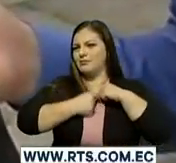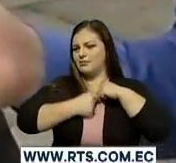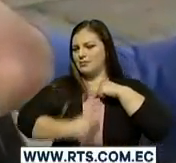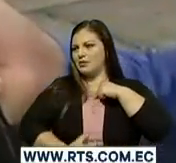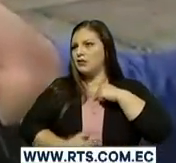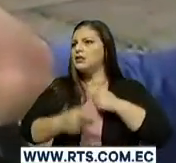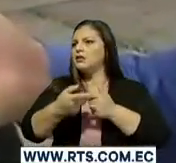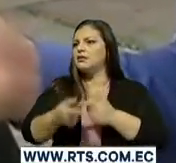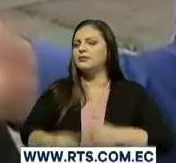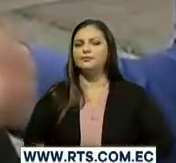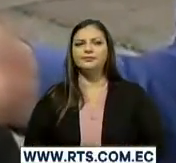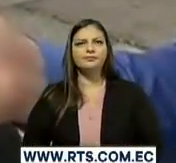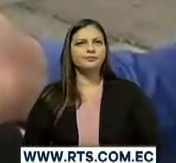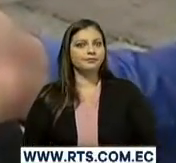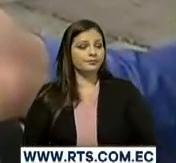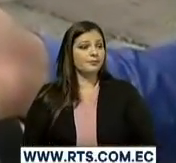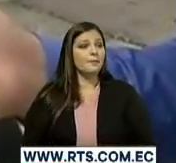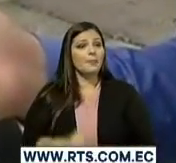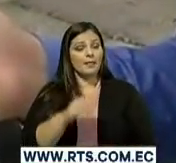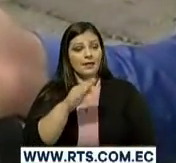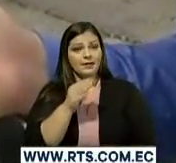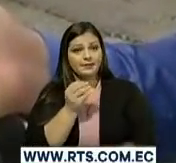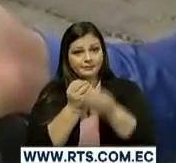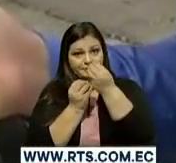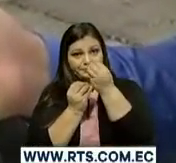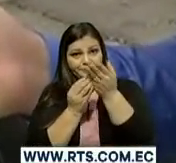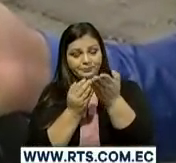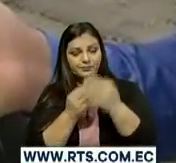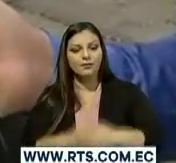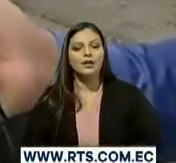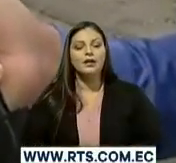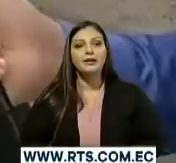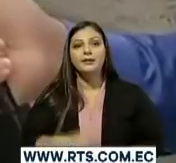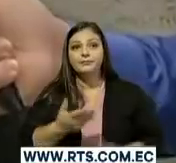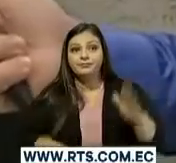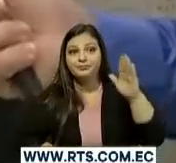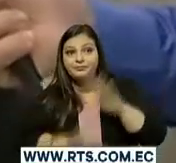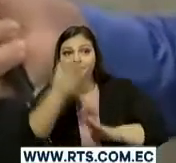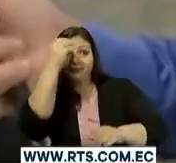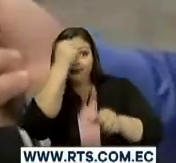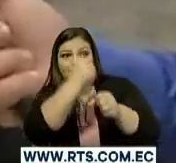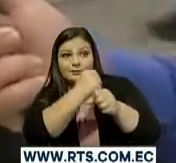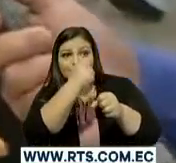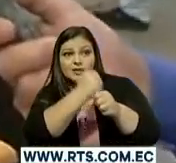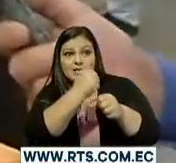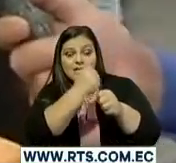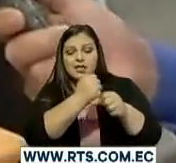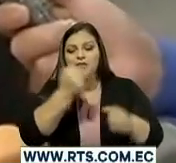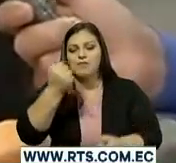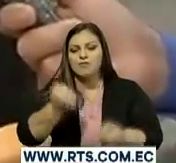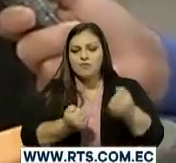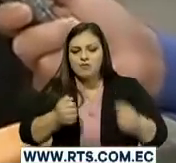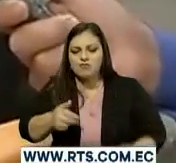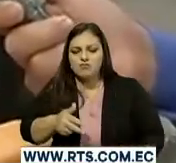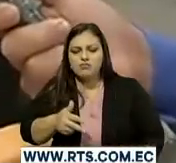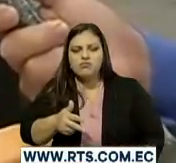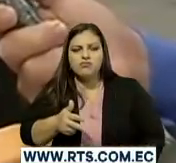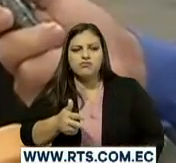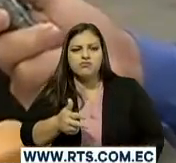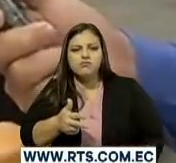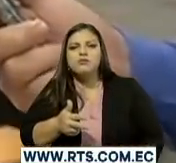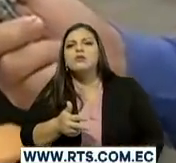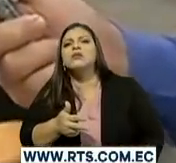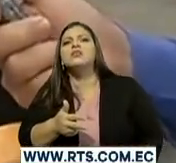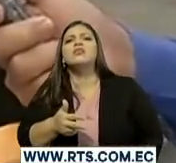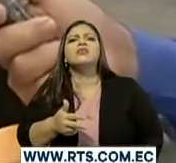salir con que para ir a hacer cada uno nuestras labores pero lo más molestoso es que comprendan que como mujer nos sentimos